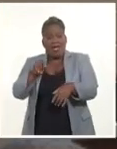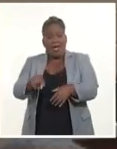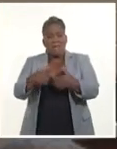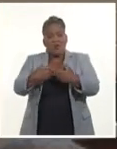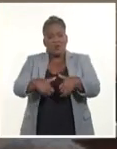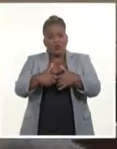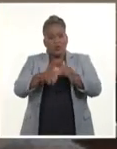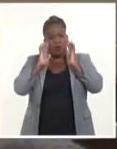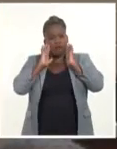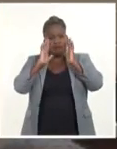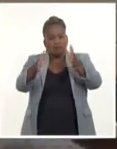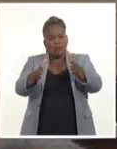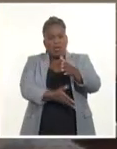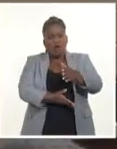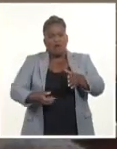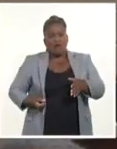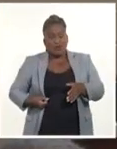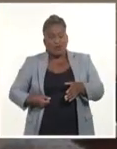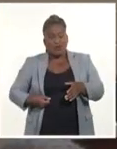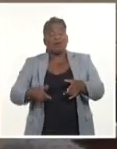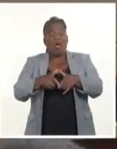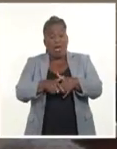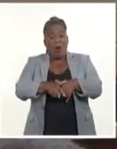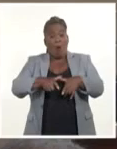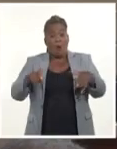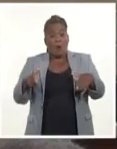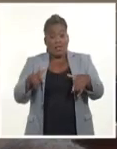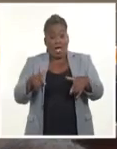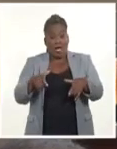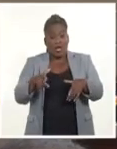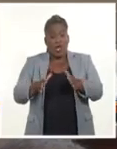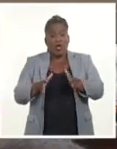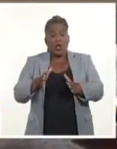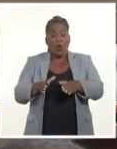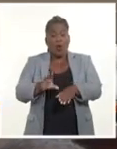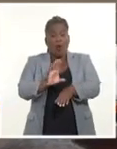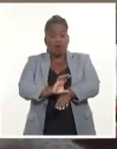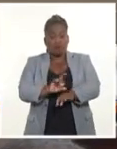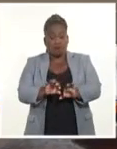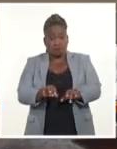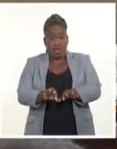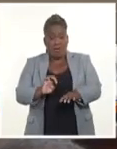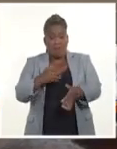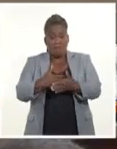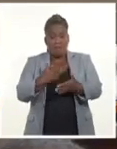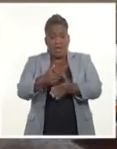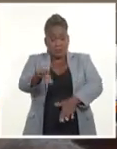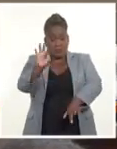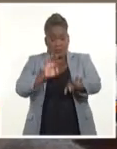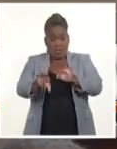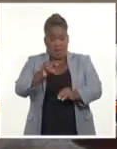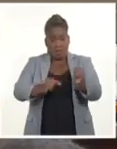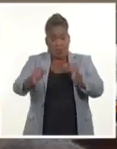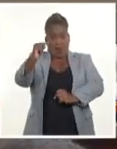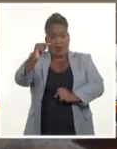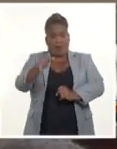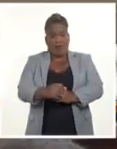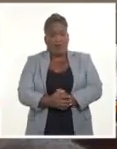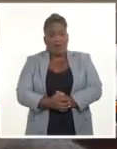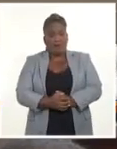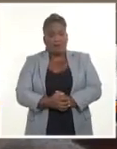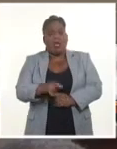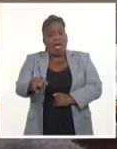esfuerzos en el nivel de automatización, por supuesto, y robótica de las líneas tecnológicas y empresas que seleccionemos como priorizadas. Y pienso